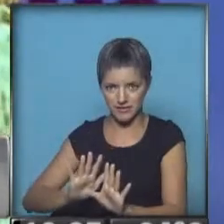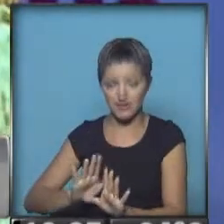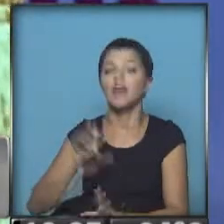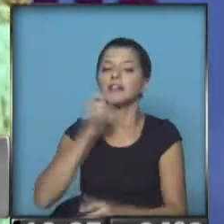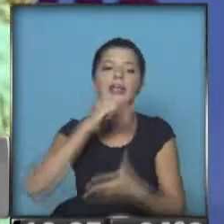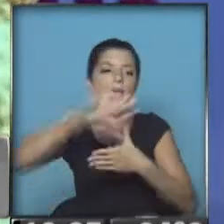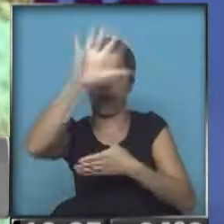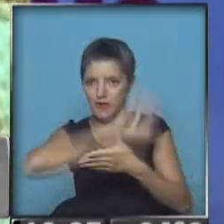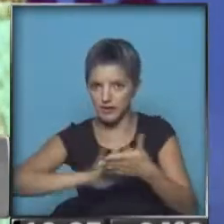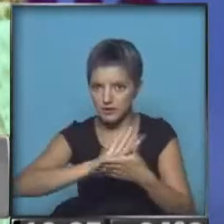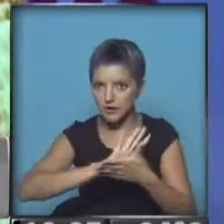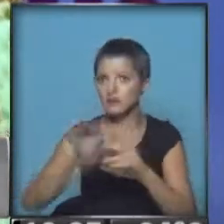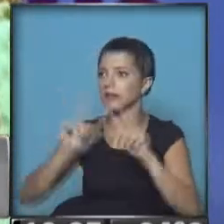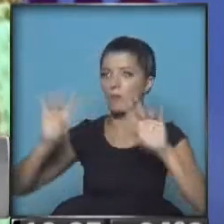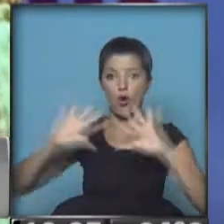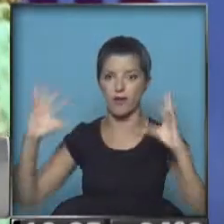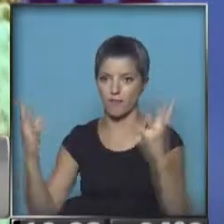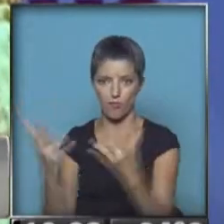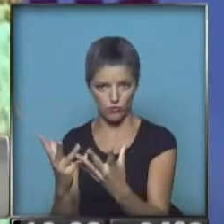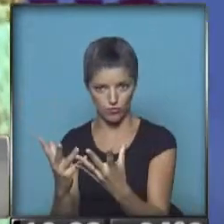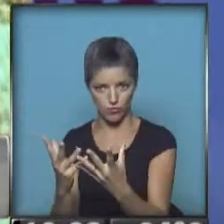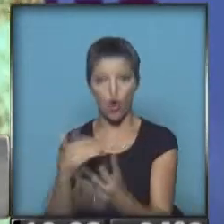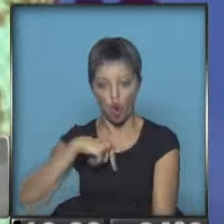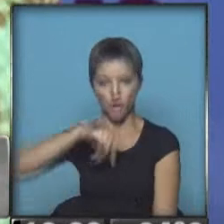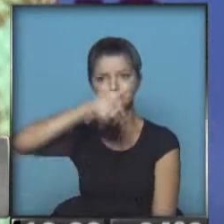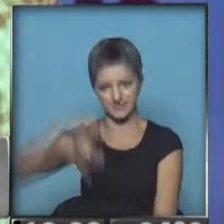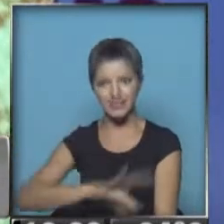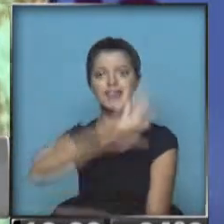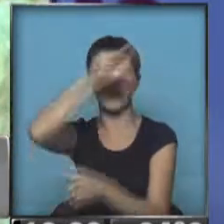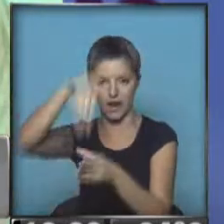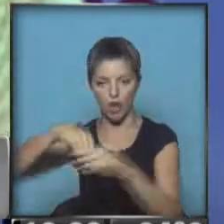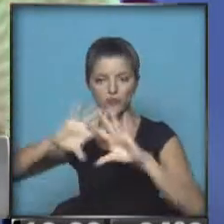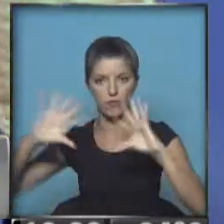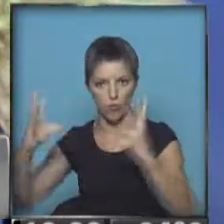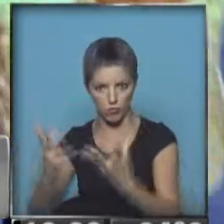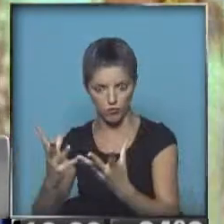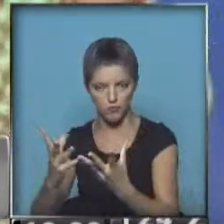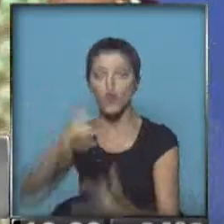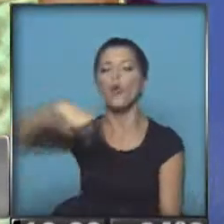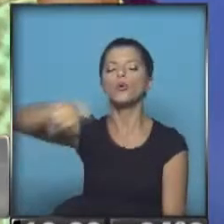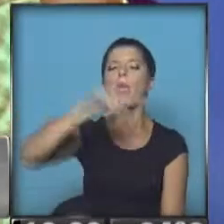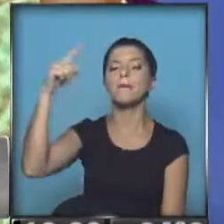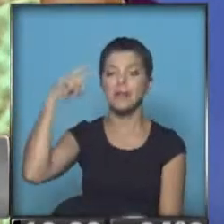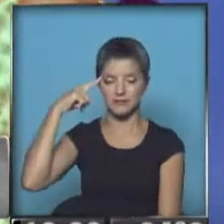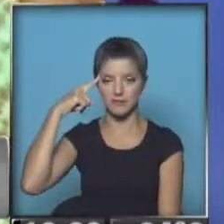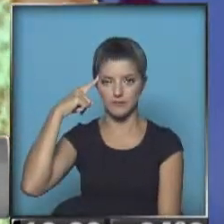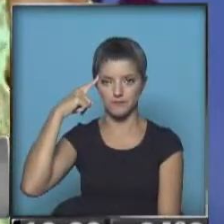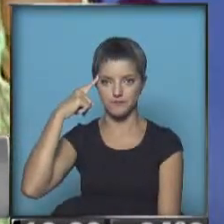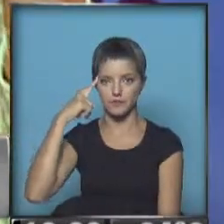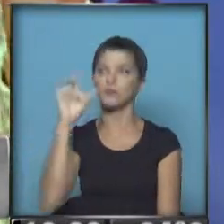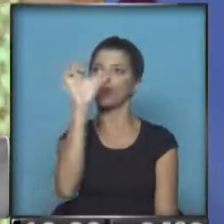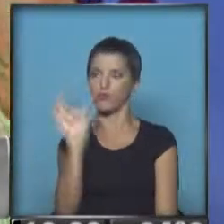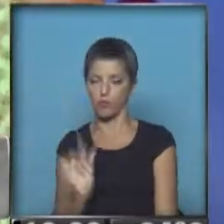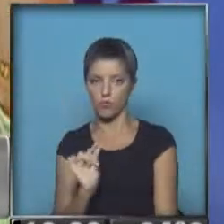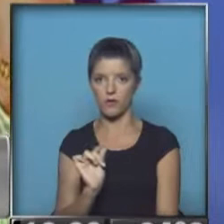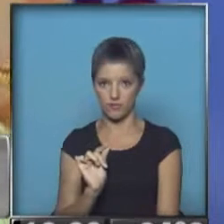regionalmente, ni globalmente. ¿Cuándo tuvimos, si hoy miramos este mapa global